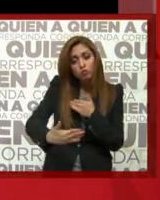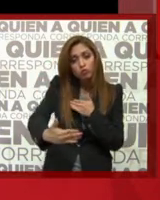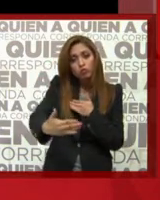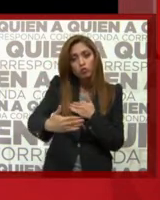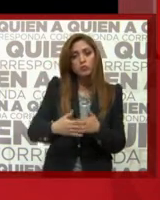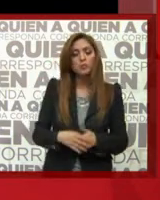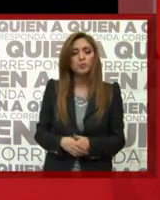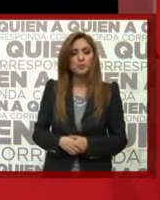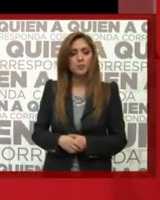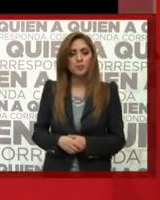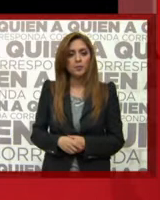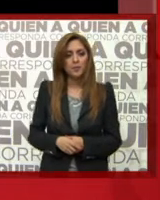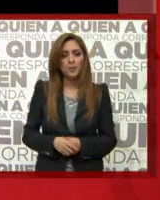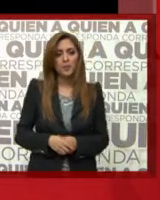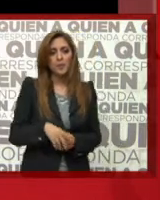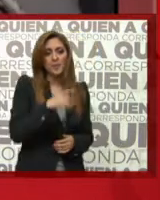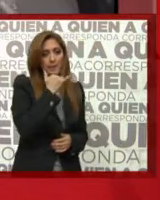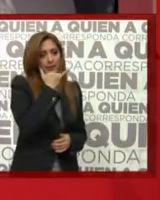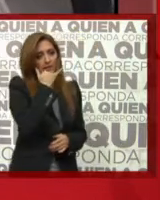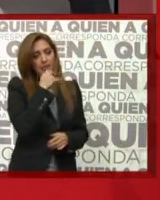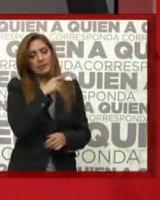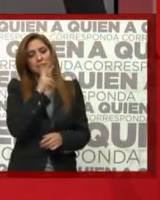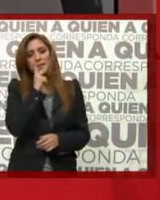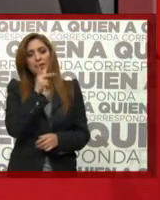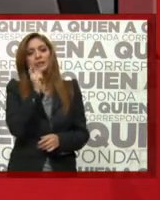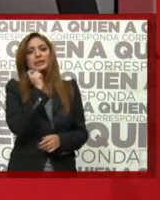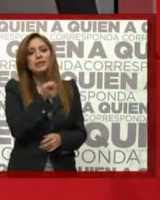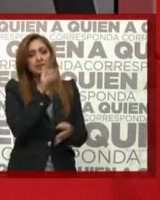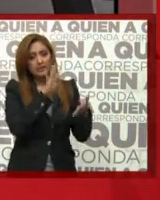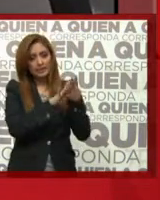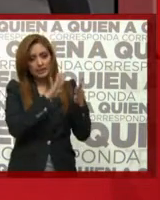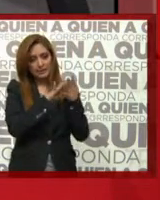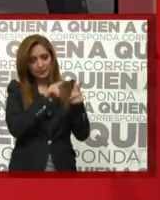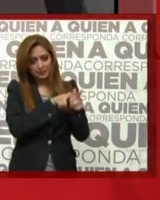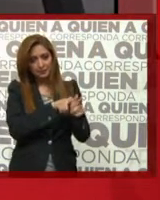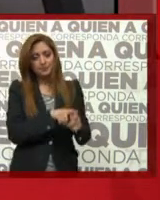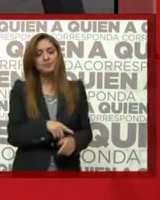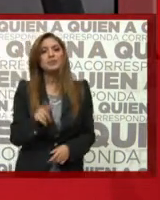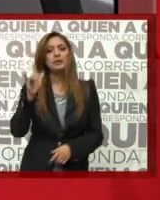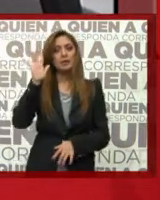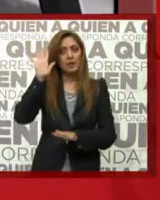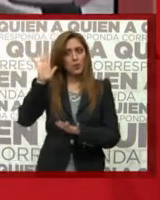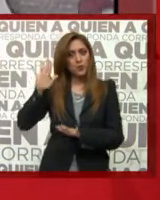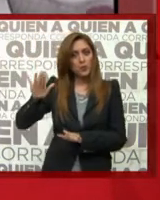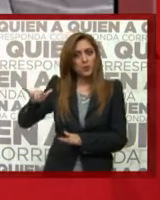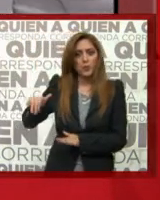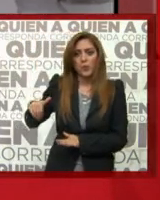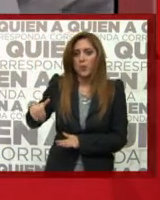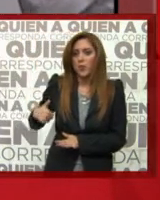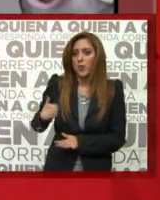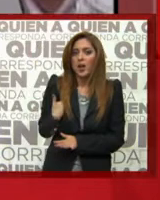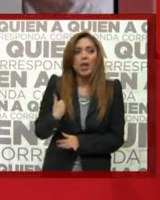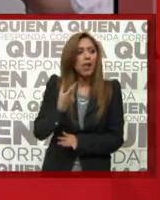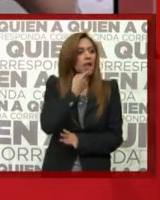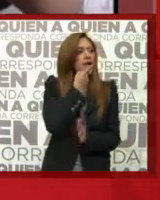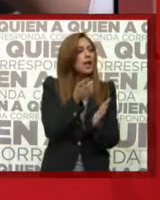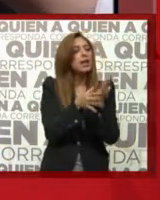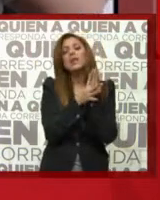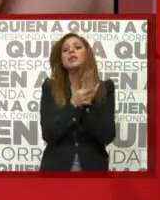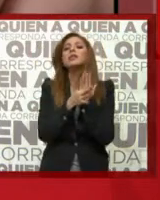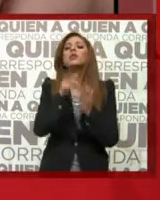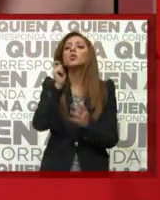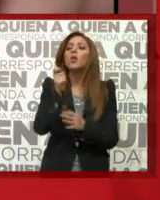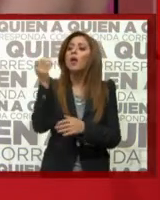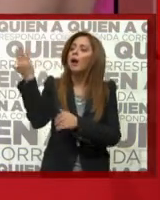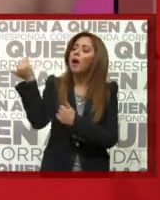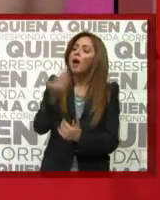Exactamente. Es vocabulario. Entonces, así como medio policíaco, guardado va a seguir el proceso. Guardadísimo, porque es que dicen, es que aunque llegues